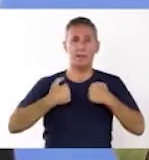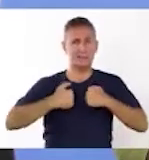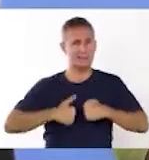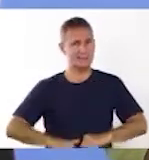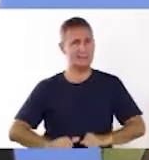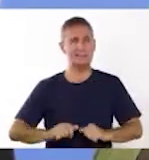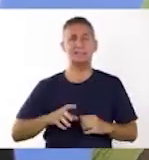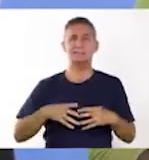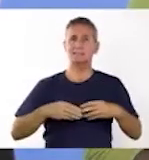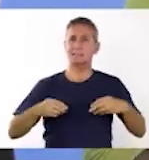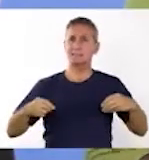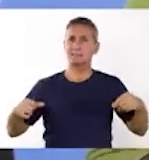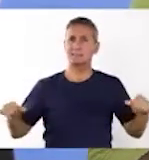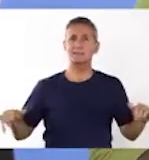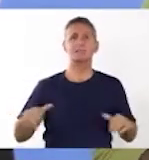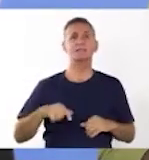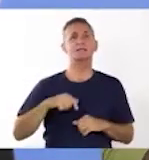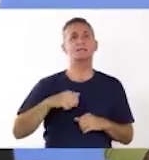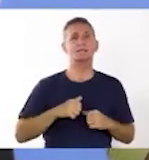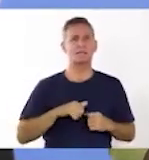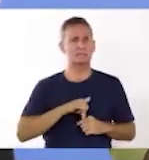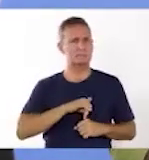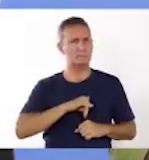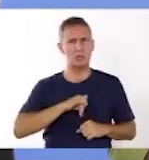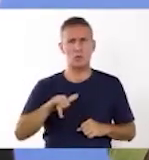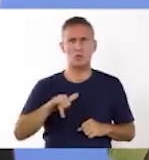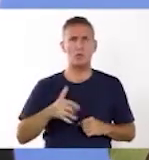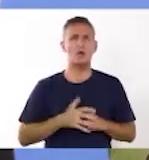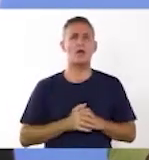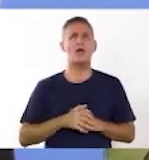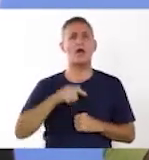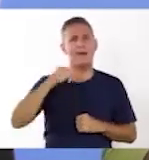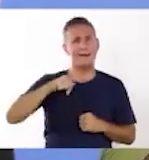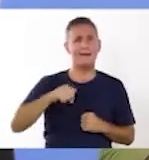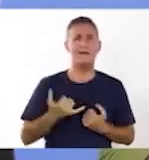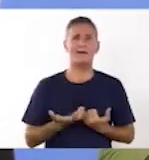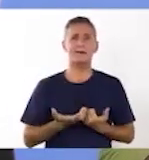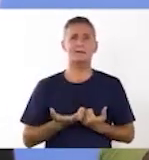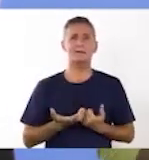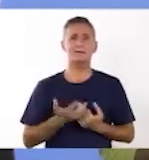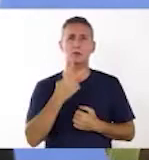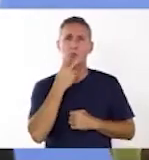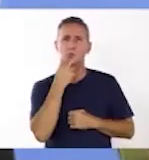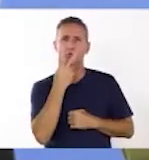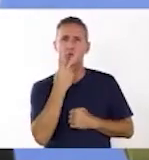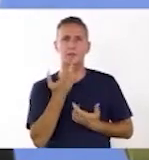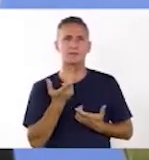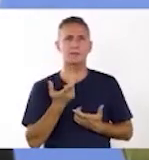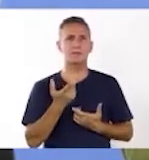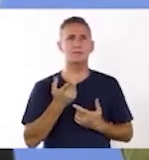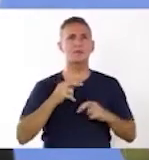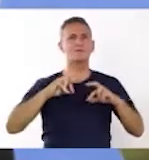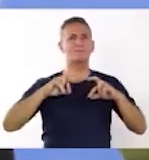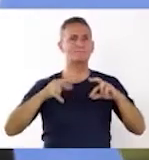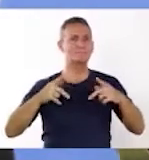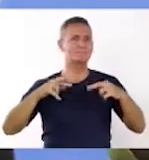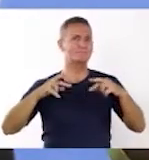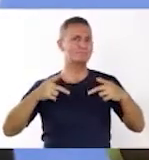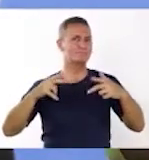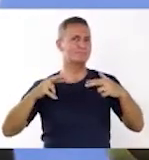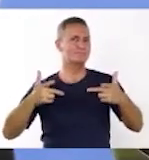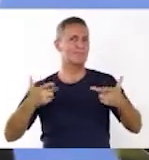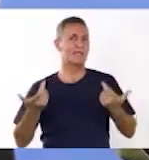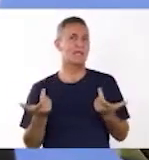aquí. De padres hijos de esta tierra y de estos vientos también. Aquí, como ustedes ven, hay